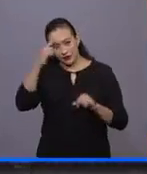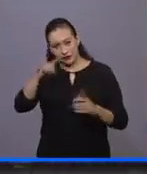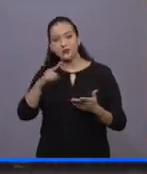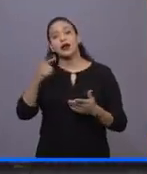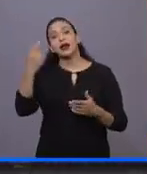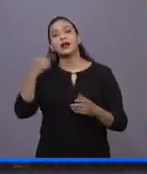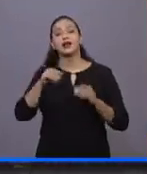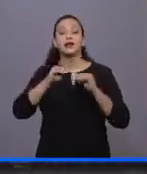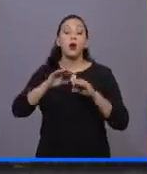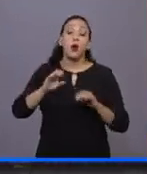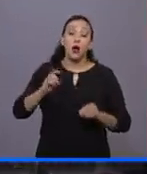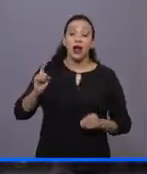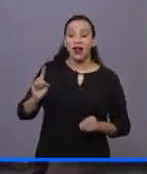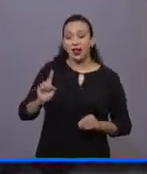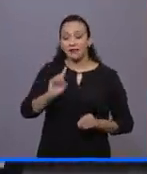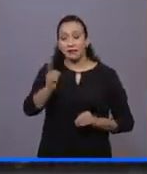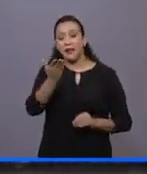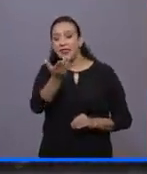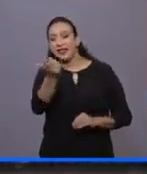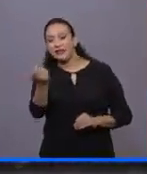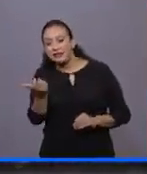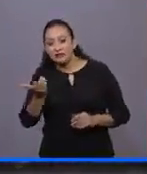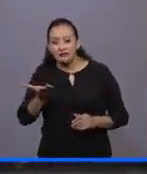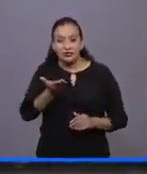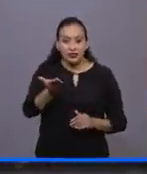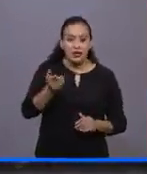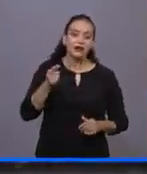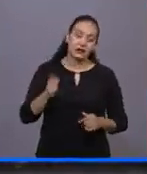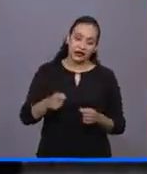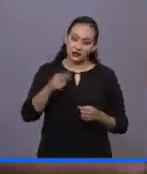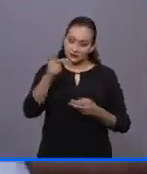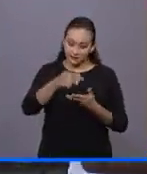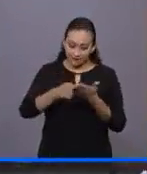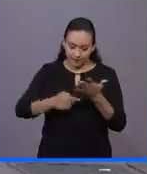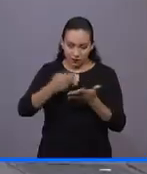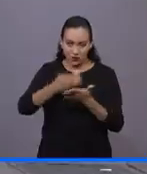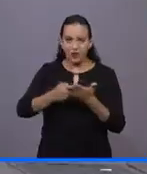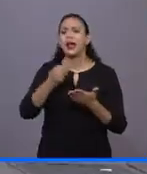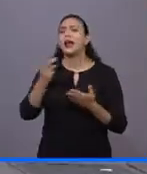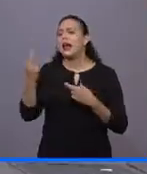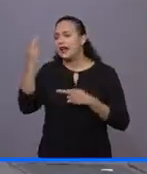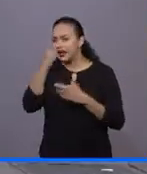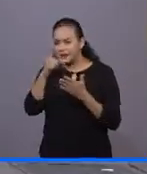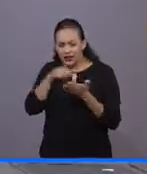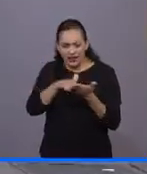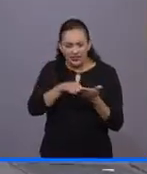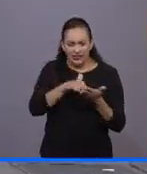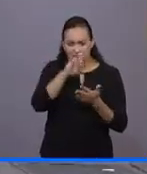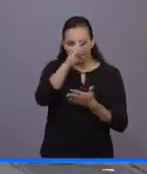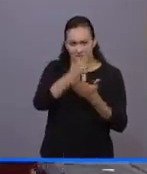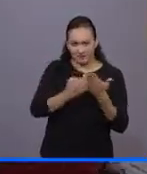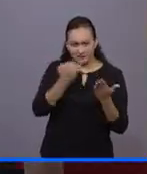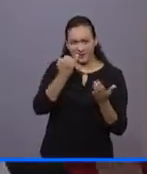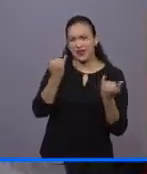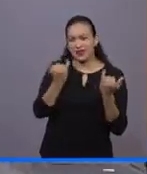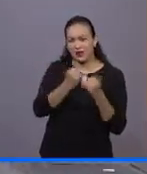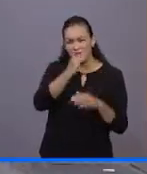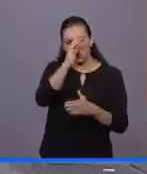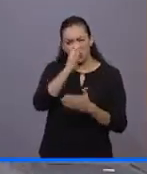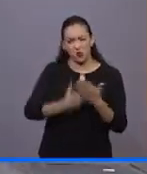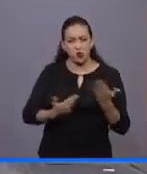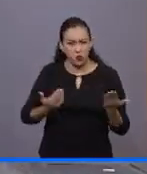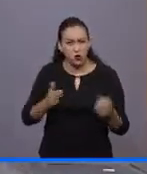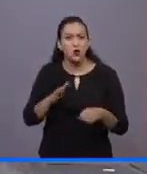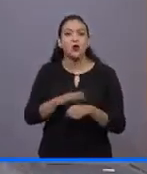vía pública, entre otros. El Pleno invalidó los mencionados artículos por violar el principio de proporcionalidad